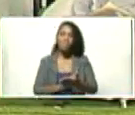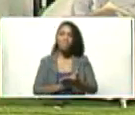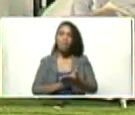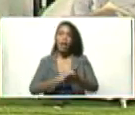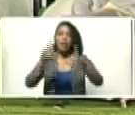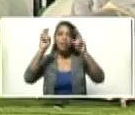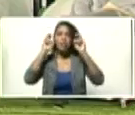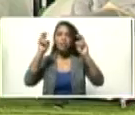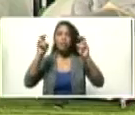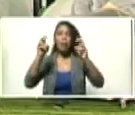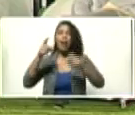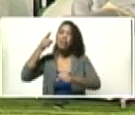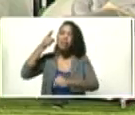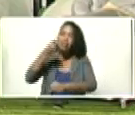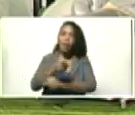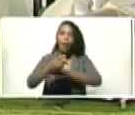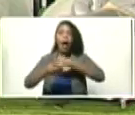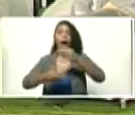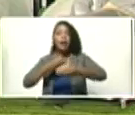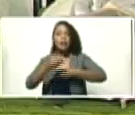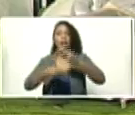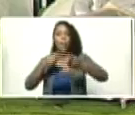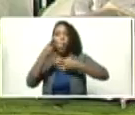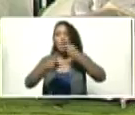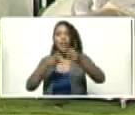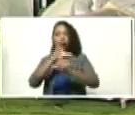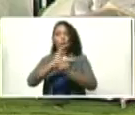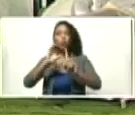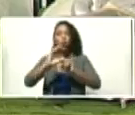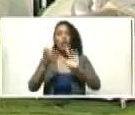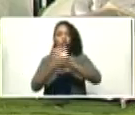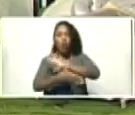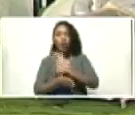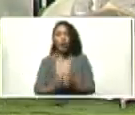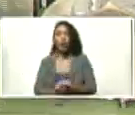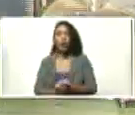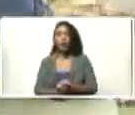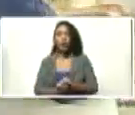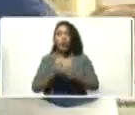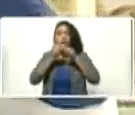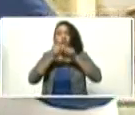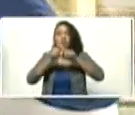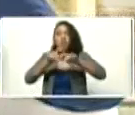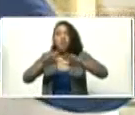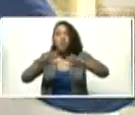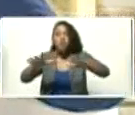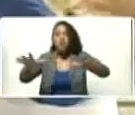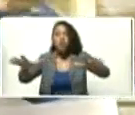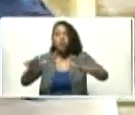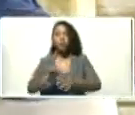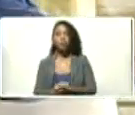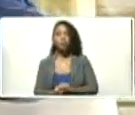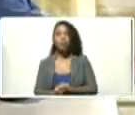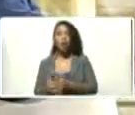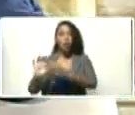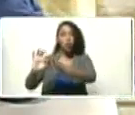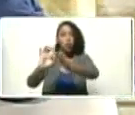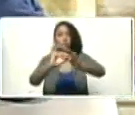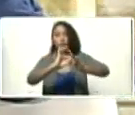lo que debe ser la política cultural en expansión, en unión,